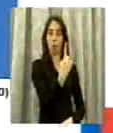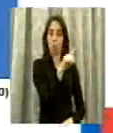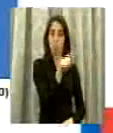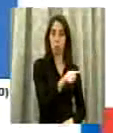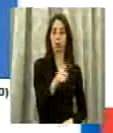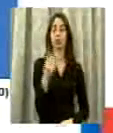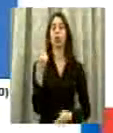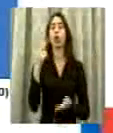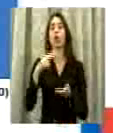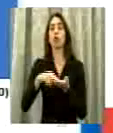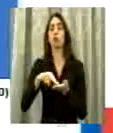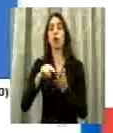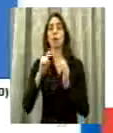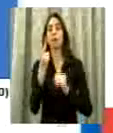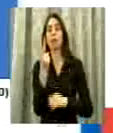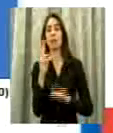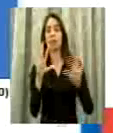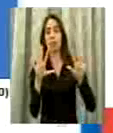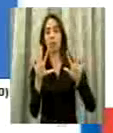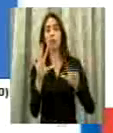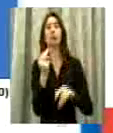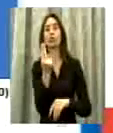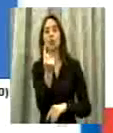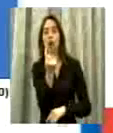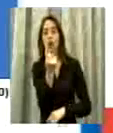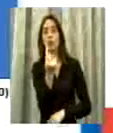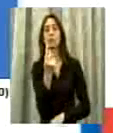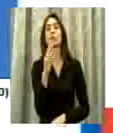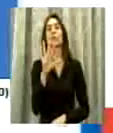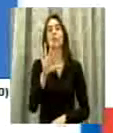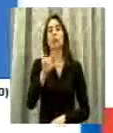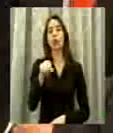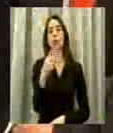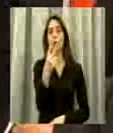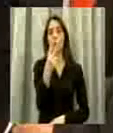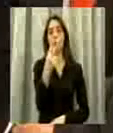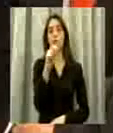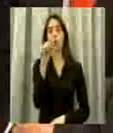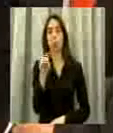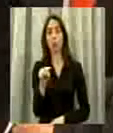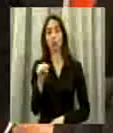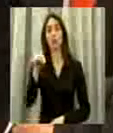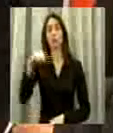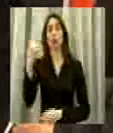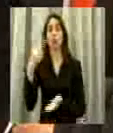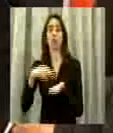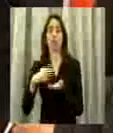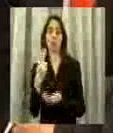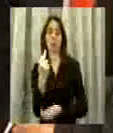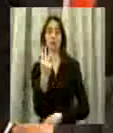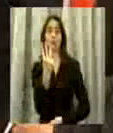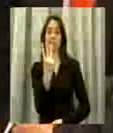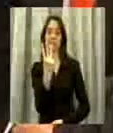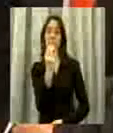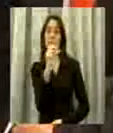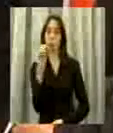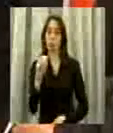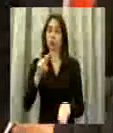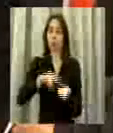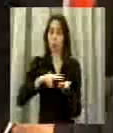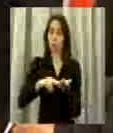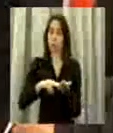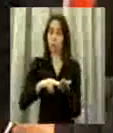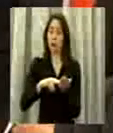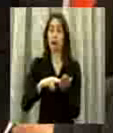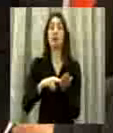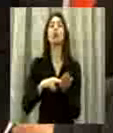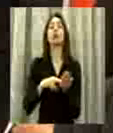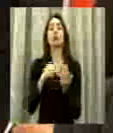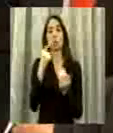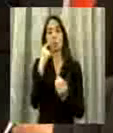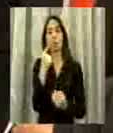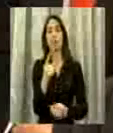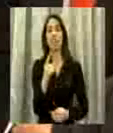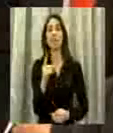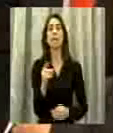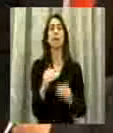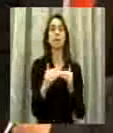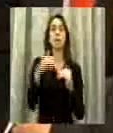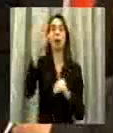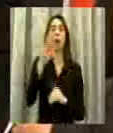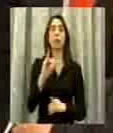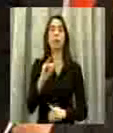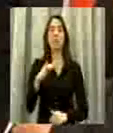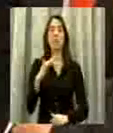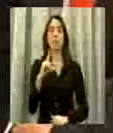de 2,5%, el 2012 de 3%, 3% real, sobre inflación. Esto es una